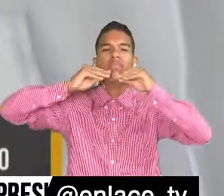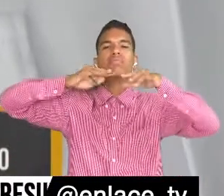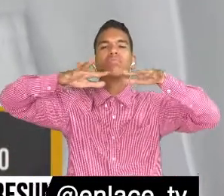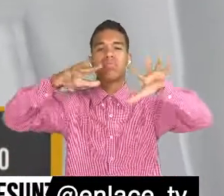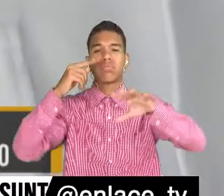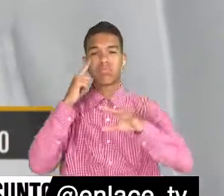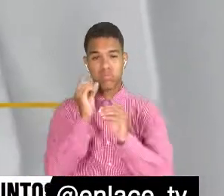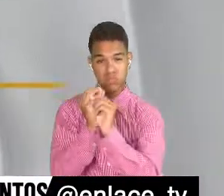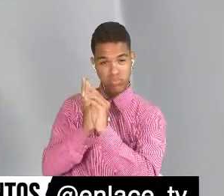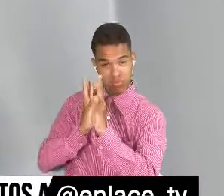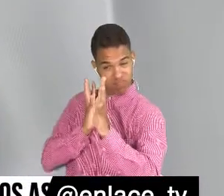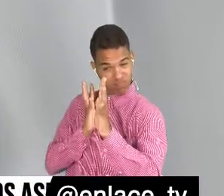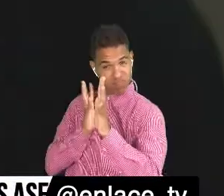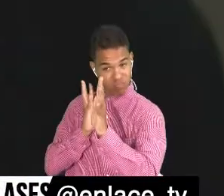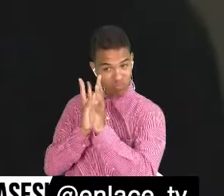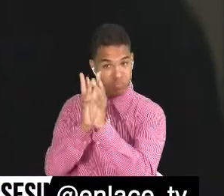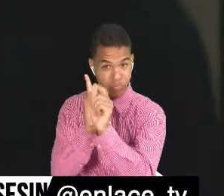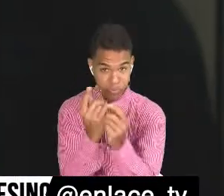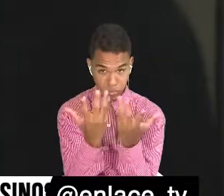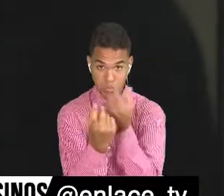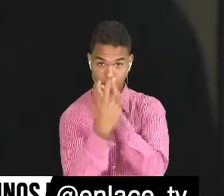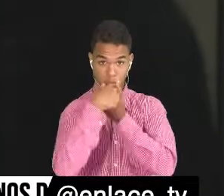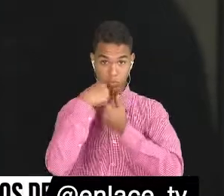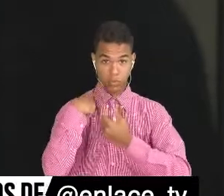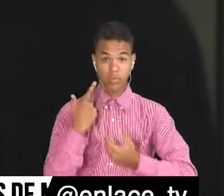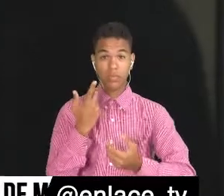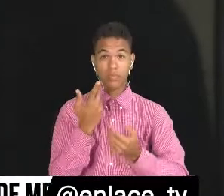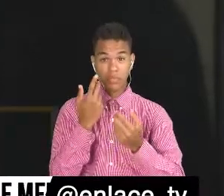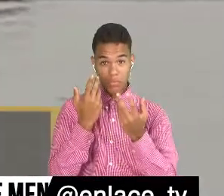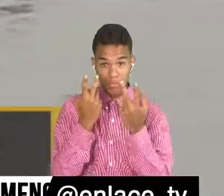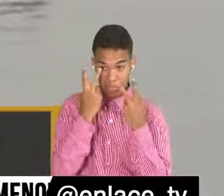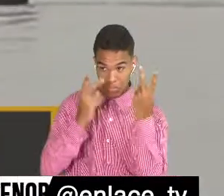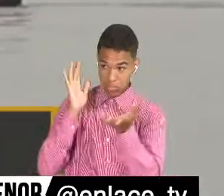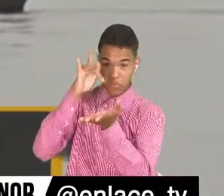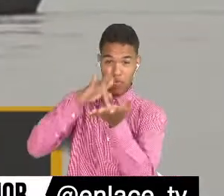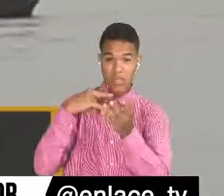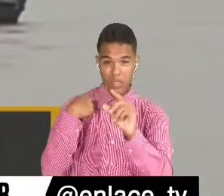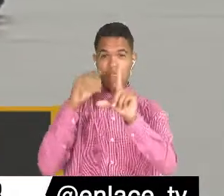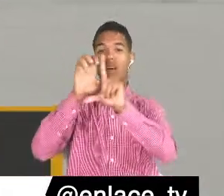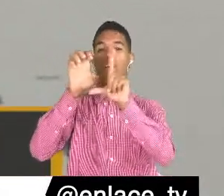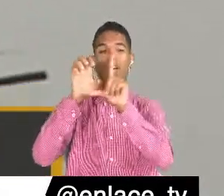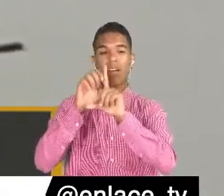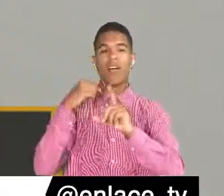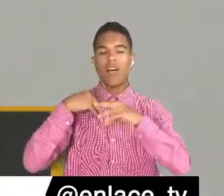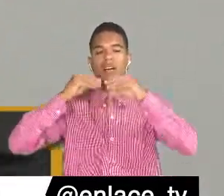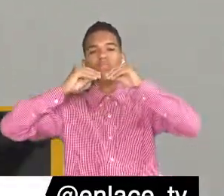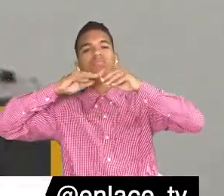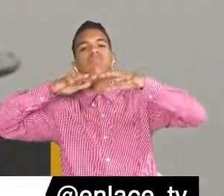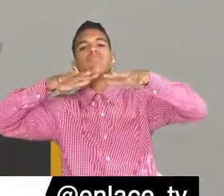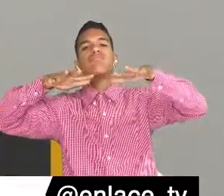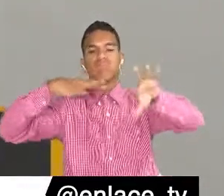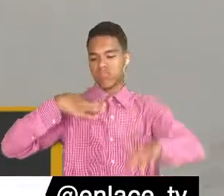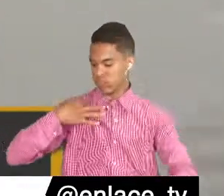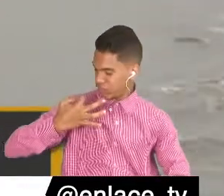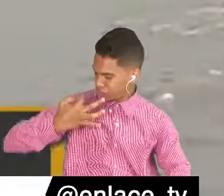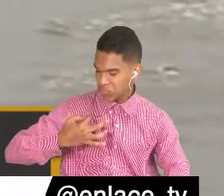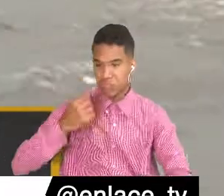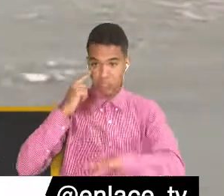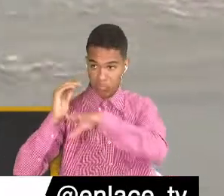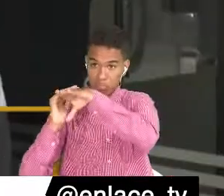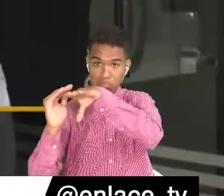lunes el jefe administrativo de la institución en Barranca Bermeja ha visitado la redacción de Enlace Noticias para hacer la formal invitación.